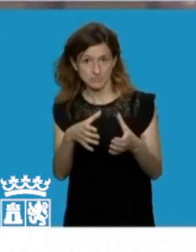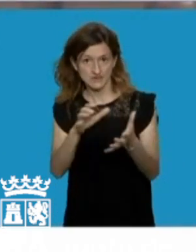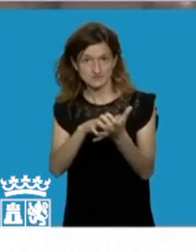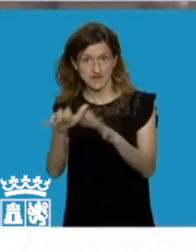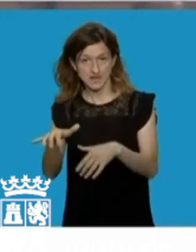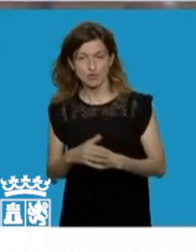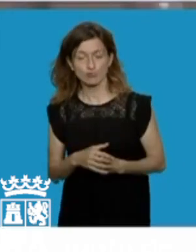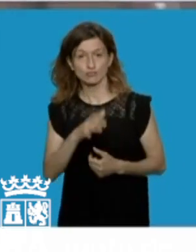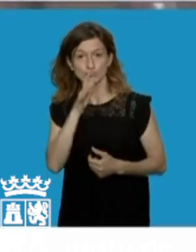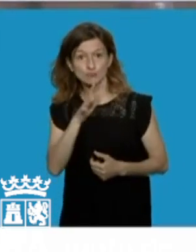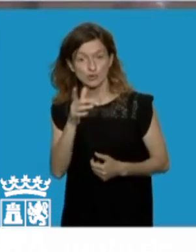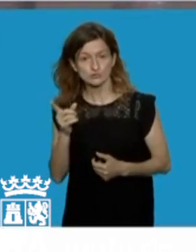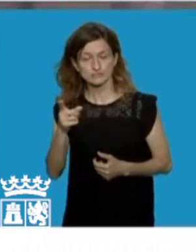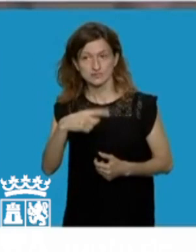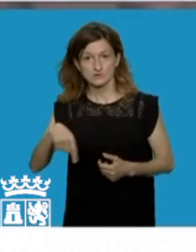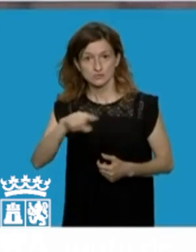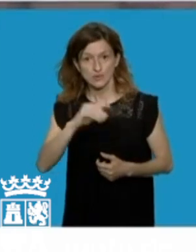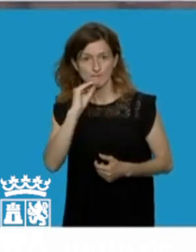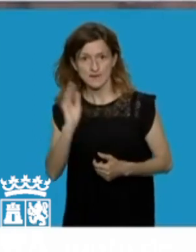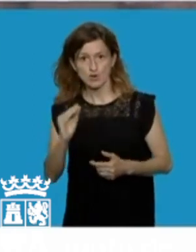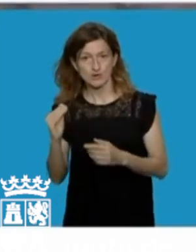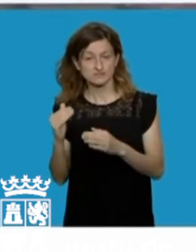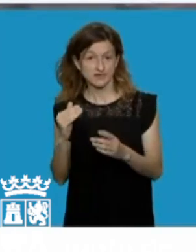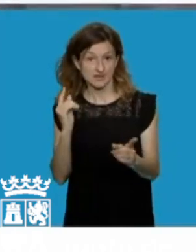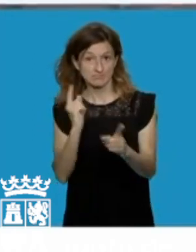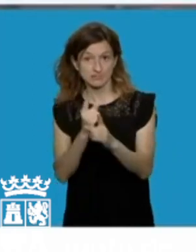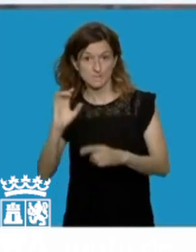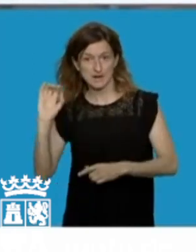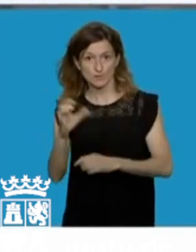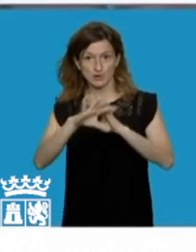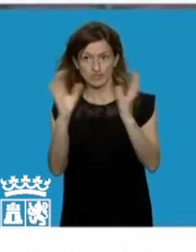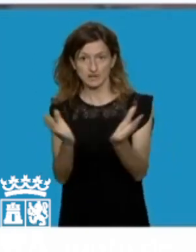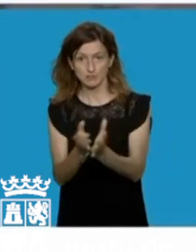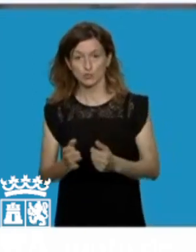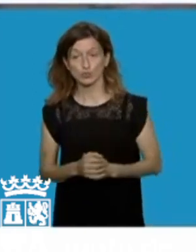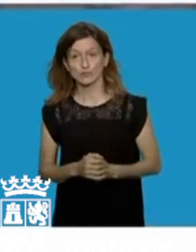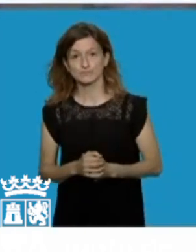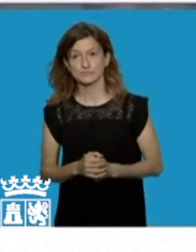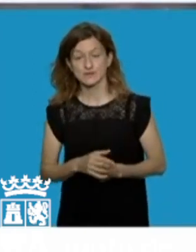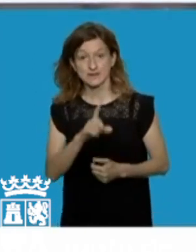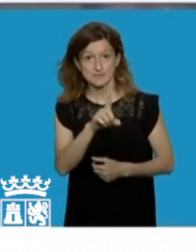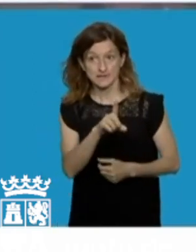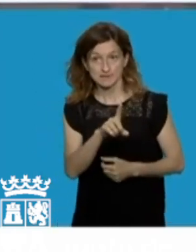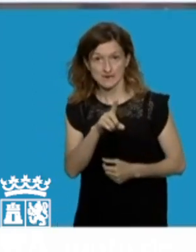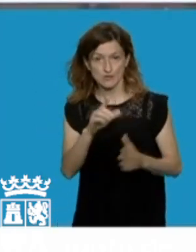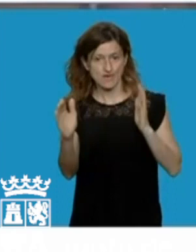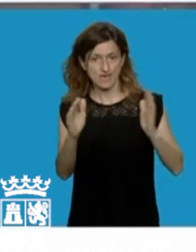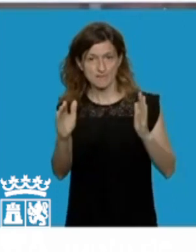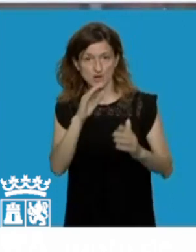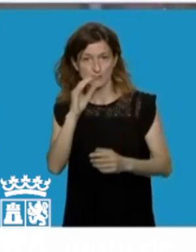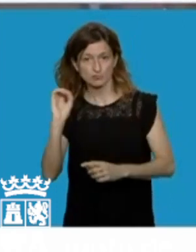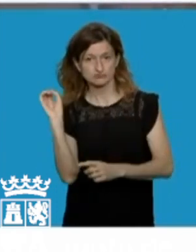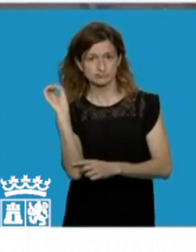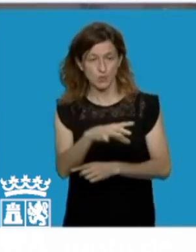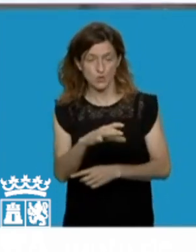León, de haber sido cuna de alguno de los mejores jugadores de balonmano del mundo. El primero marcó una época, convirtiéndose en el máximo goleador de la